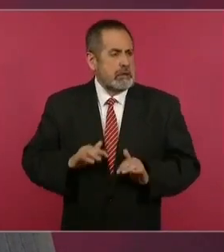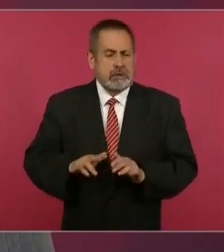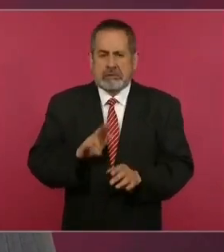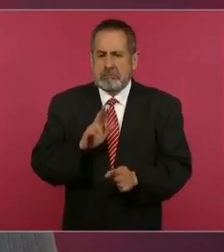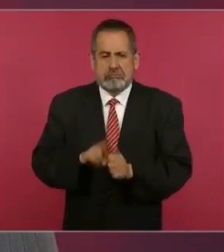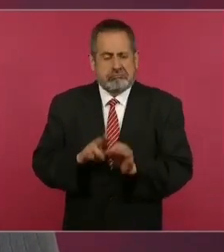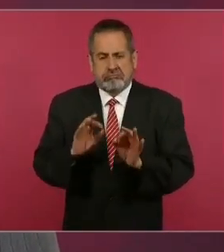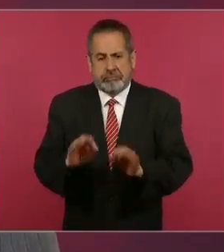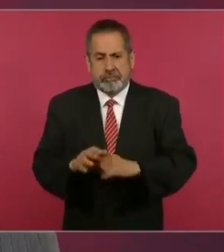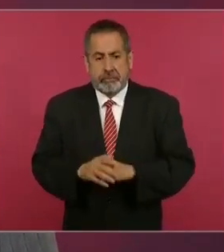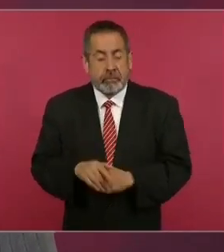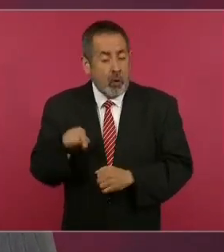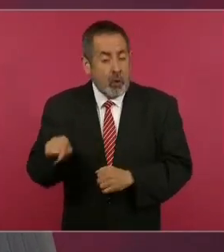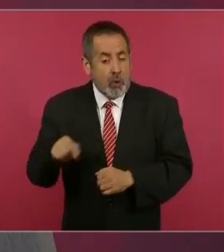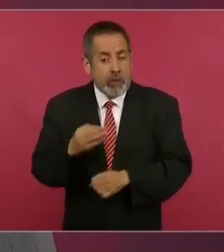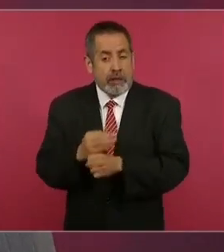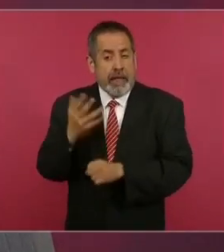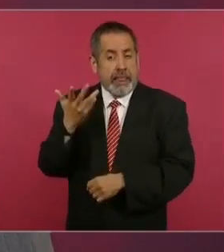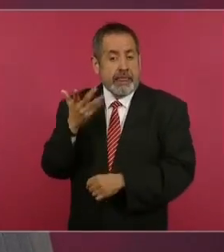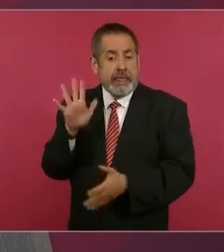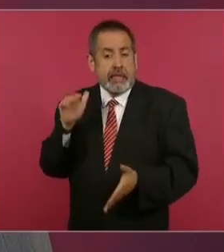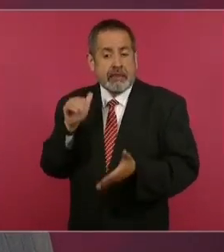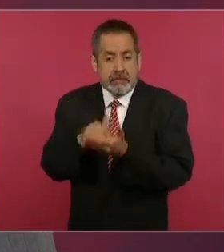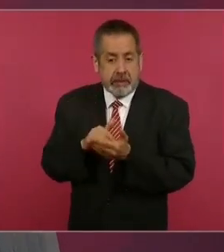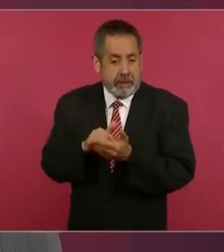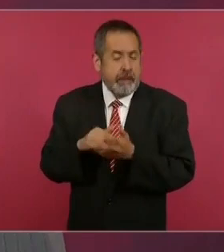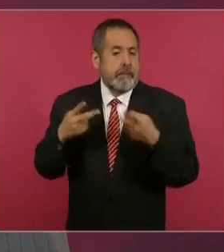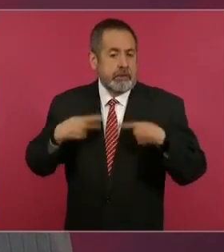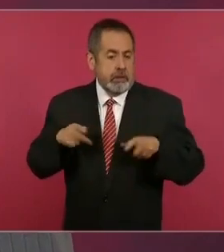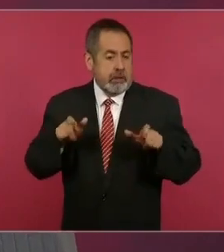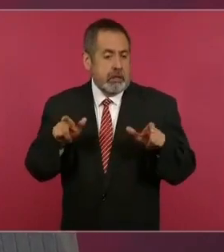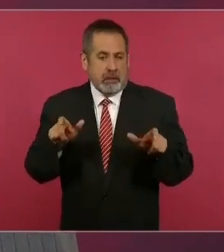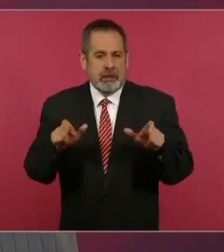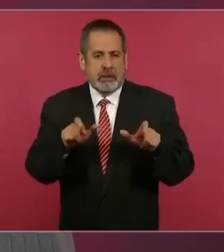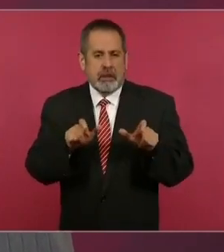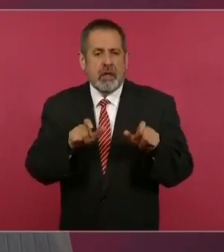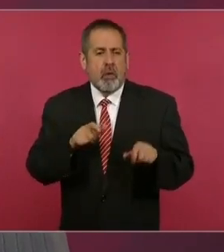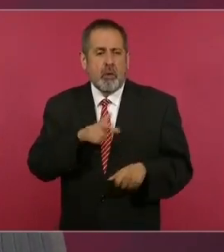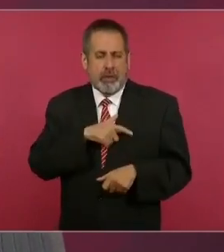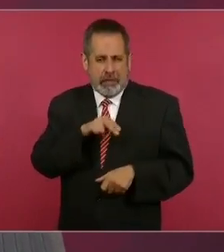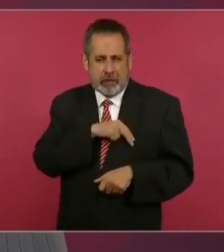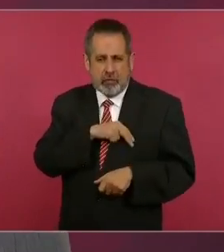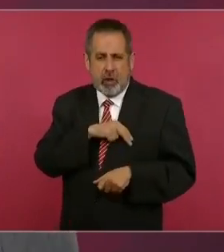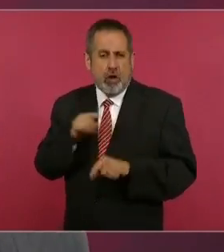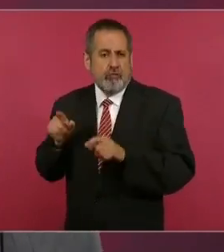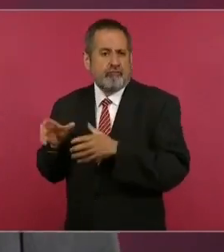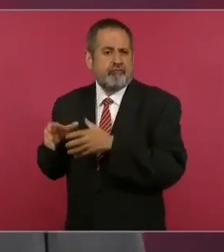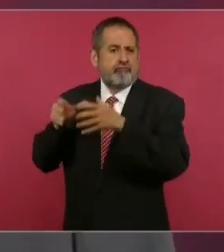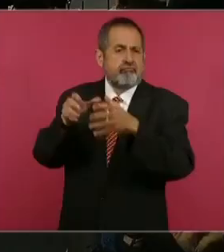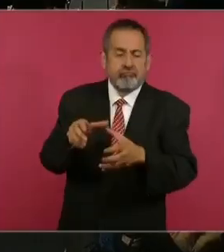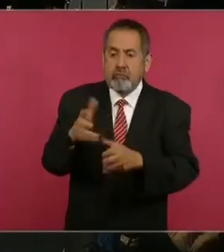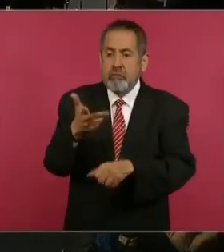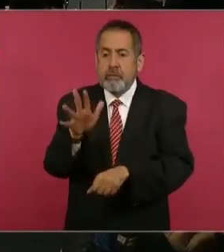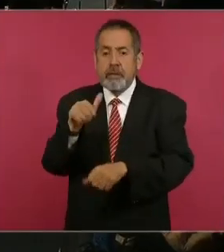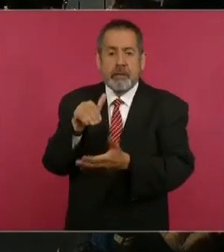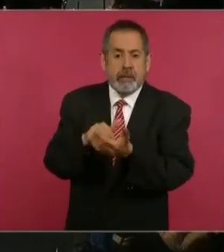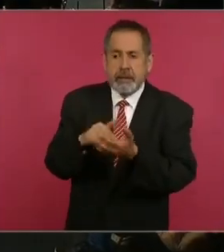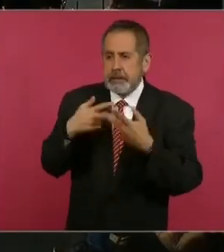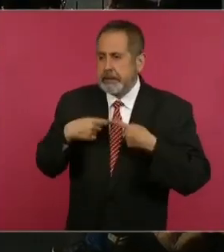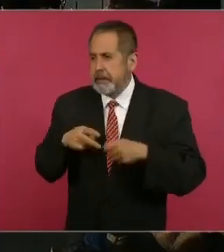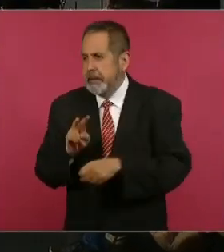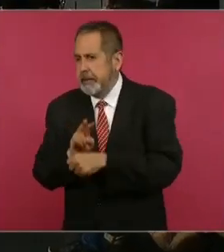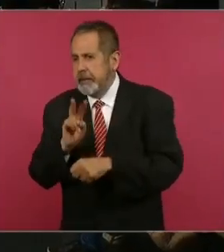Hay ya 10,000 elementos solo de la Guardia Nacional para la seguridad. Y